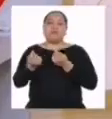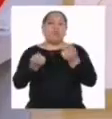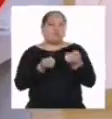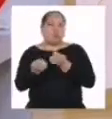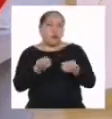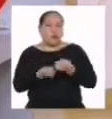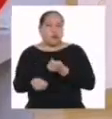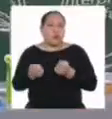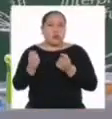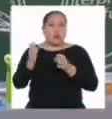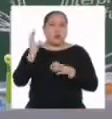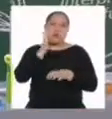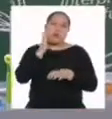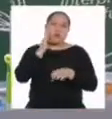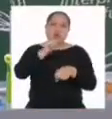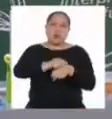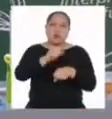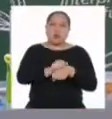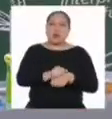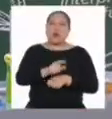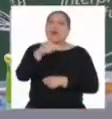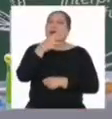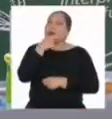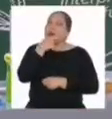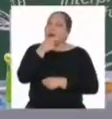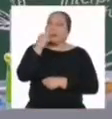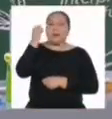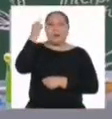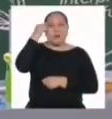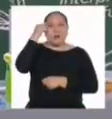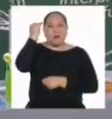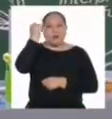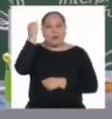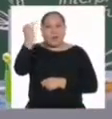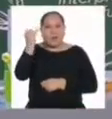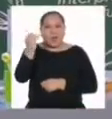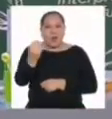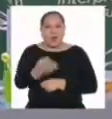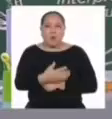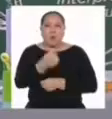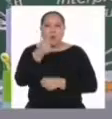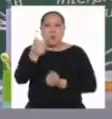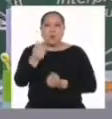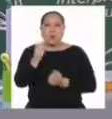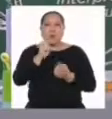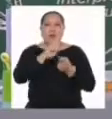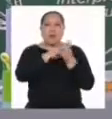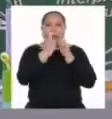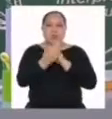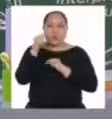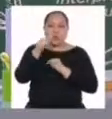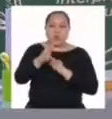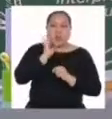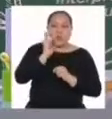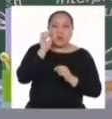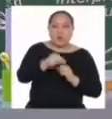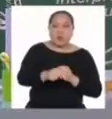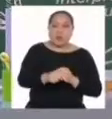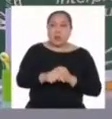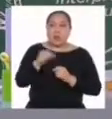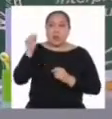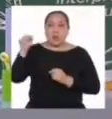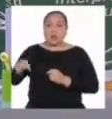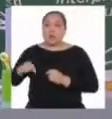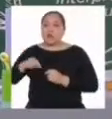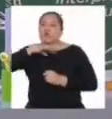residuos sólidos. Oye, se me ocurre un buen criterio para reciclar. Si hay algo en tu basura que un